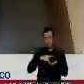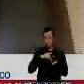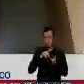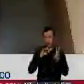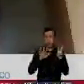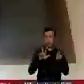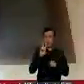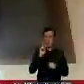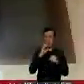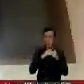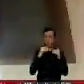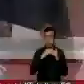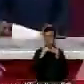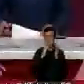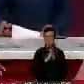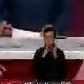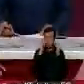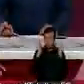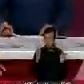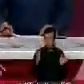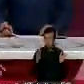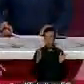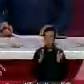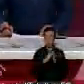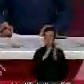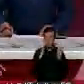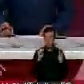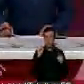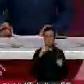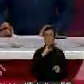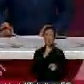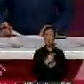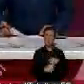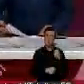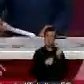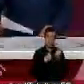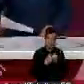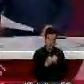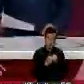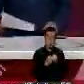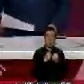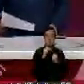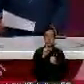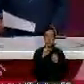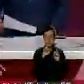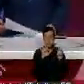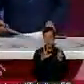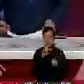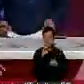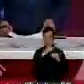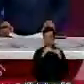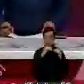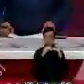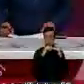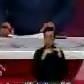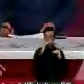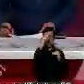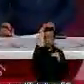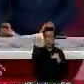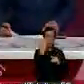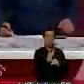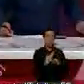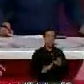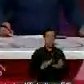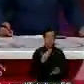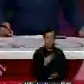de los 720 dólares, ¿no? Solidarios. Sí, unos apoyos solidarios humanitarios que van desde los 720 dólares. Inicialmente el